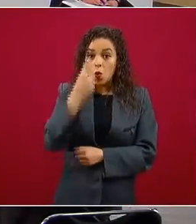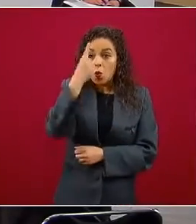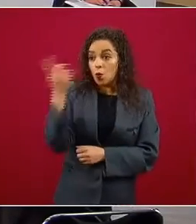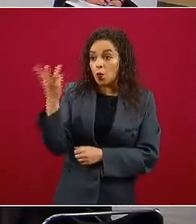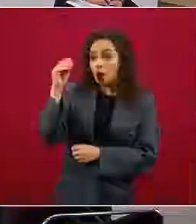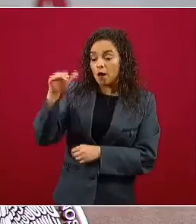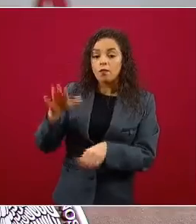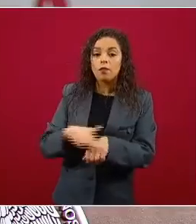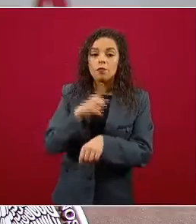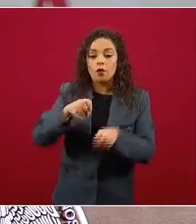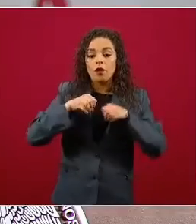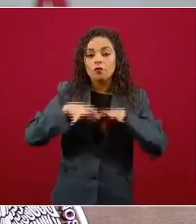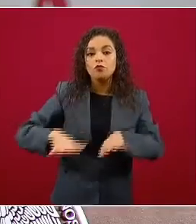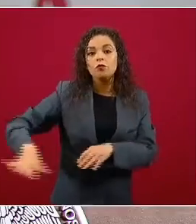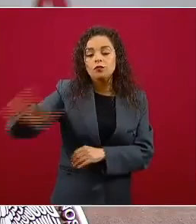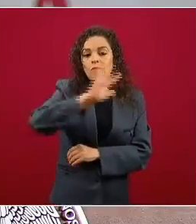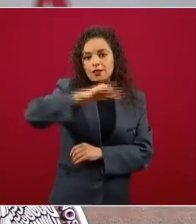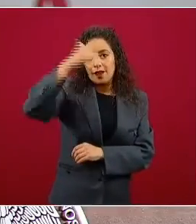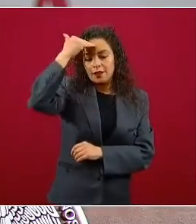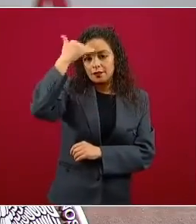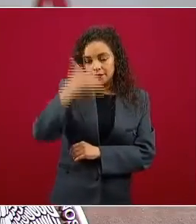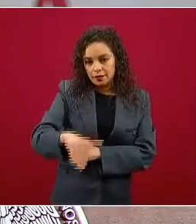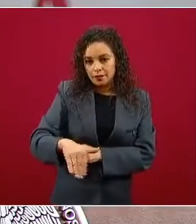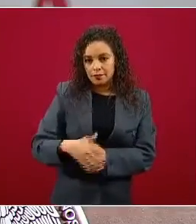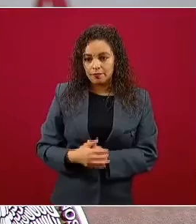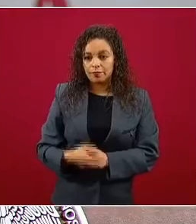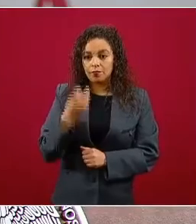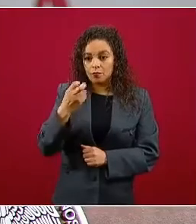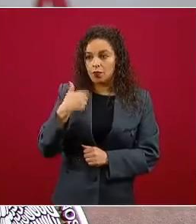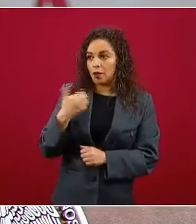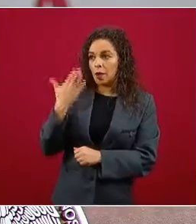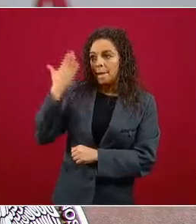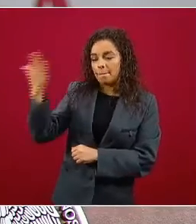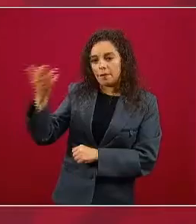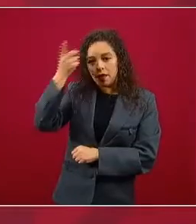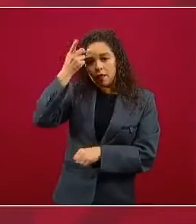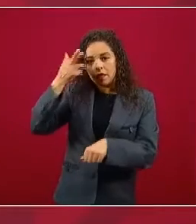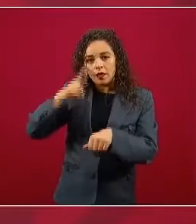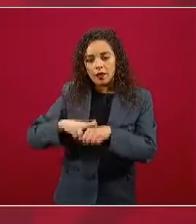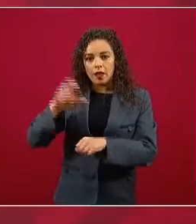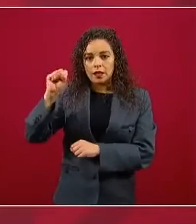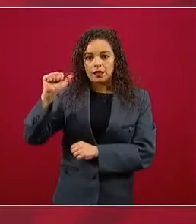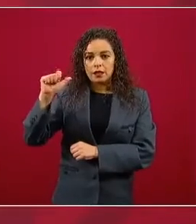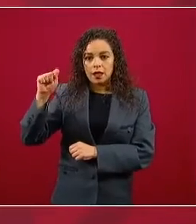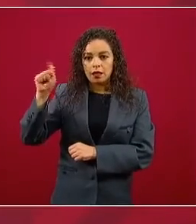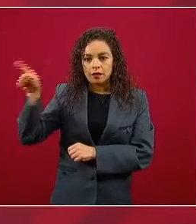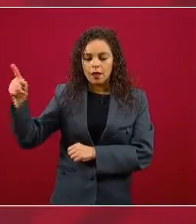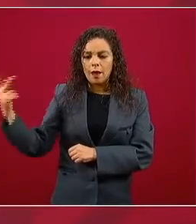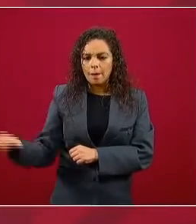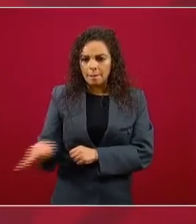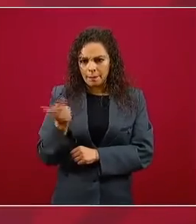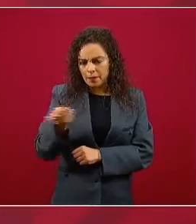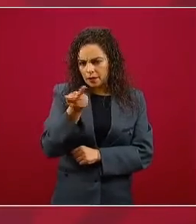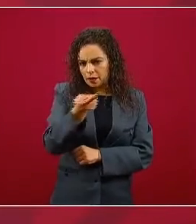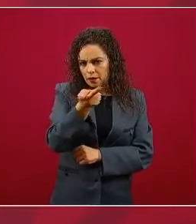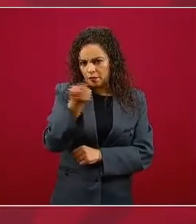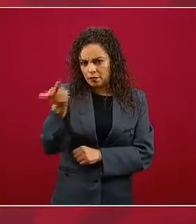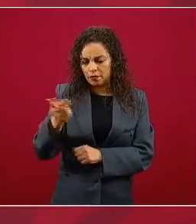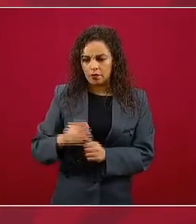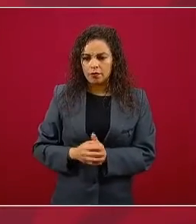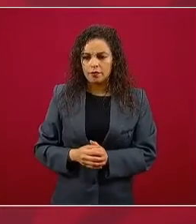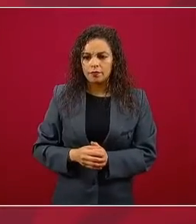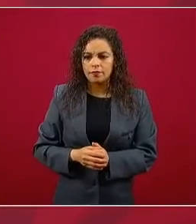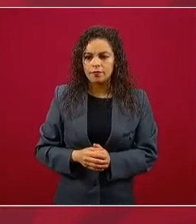le pedí a la directora del SAT que les consultara si no tenían ellos